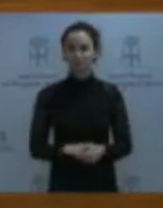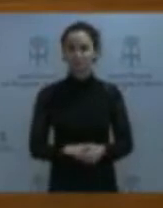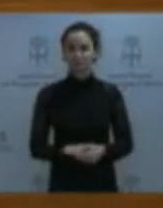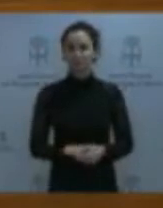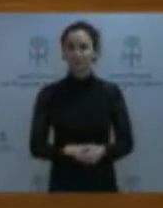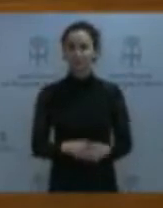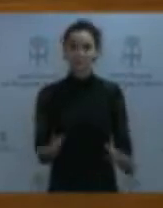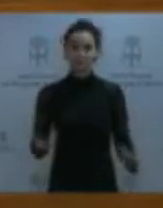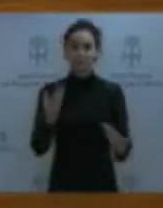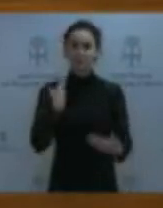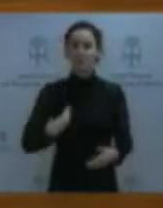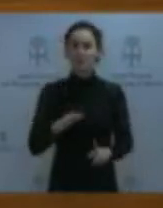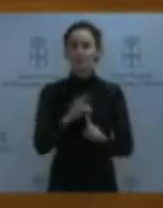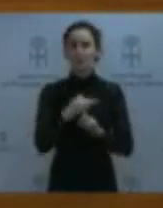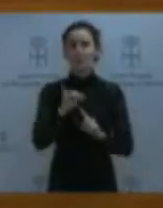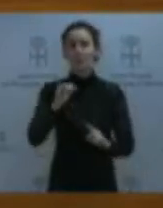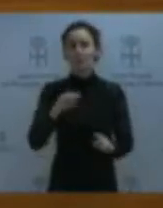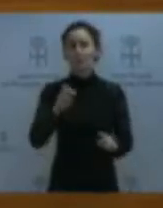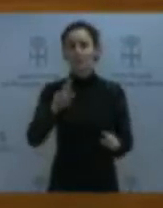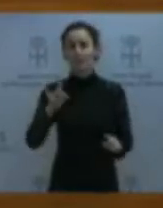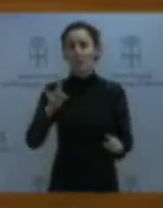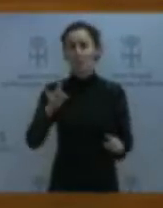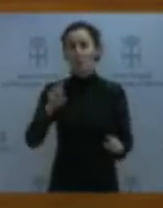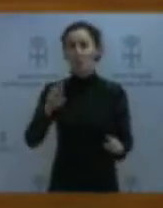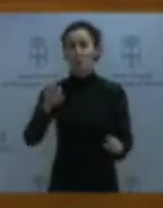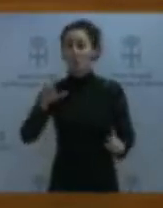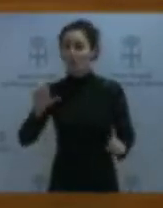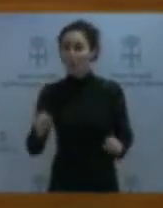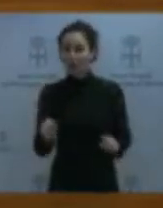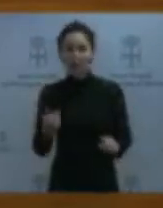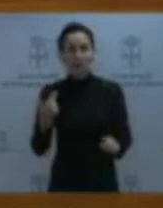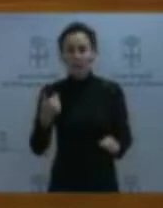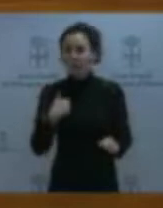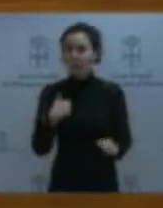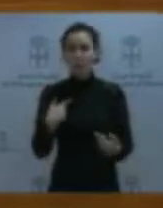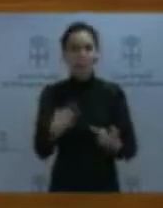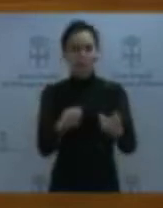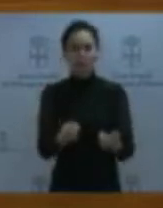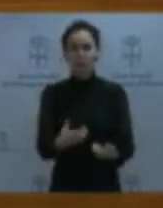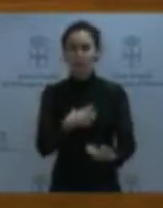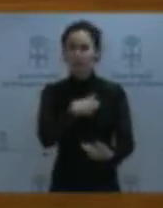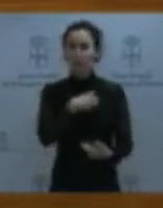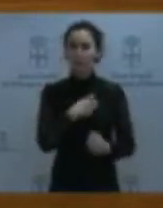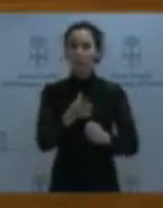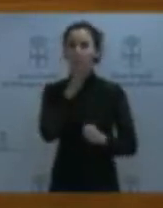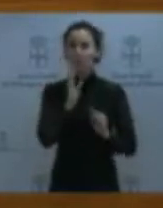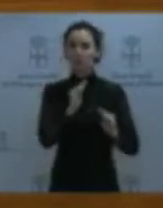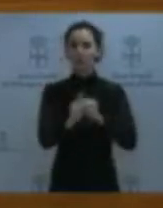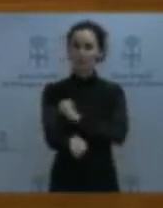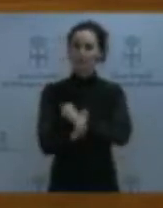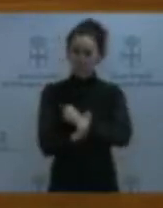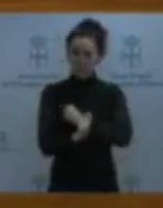Mire, lo que ha hecho Iberdrola es algo que yo no le puedo reprochar desde el punto de vista de la estrategia de